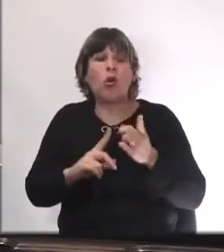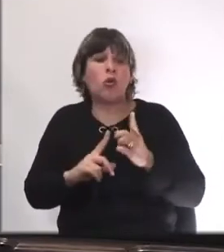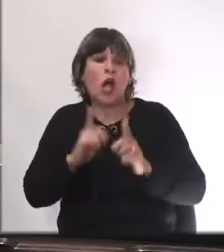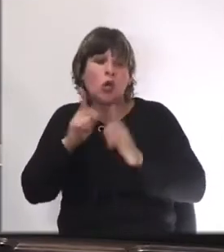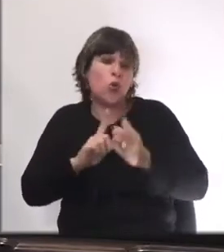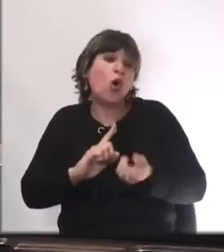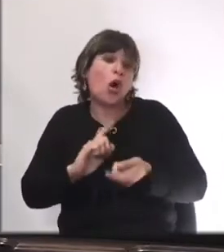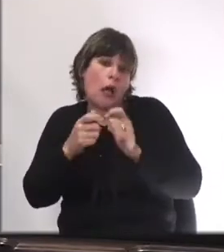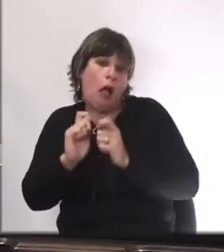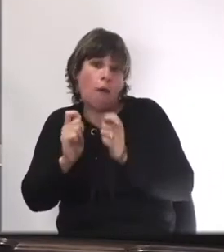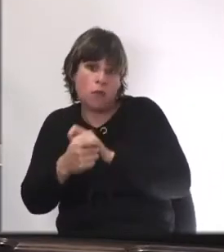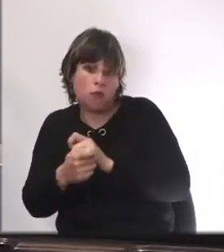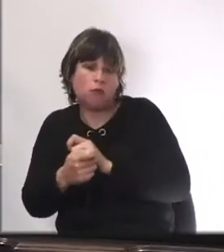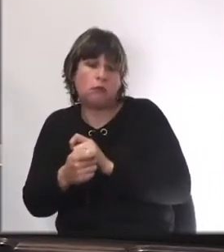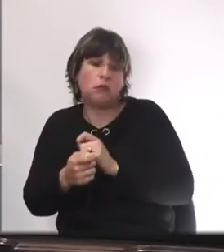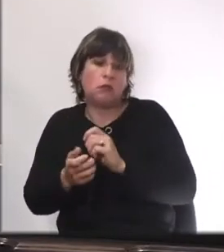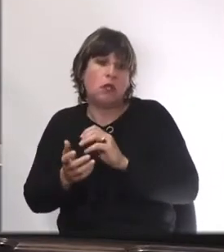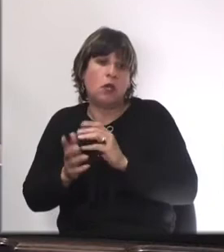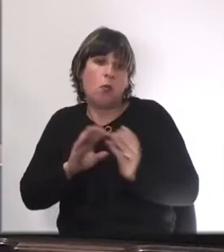menos